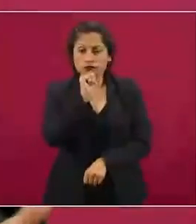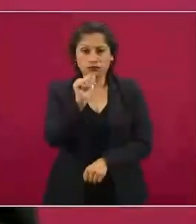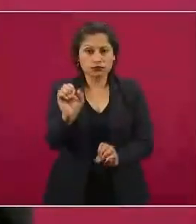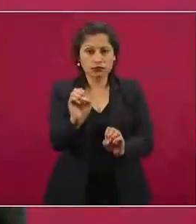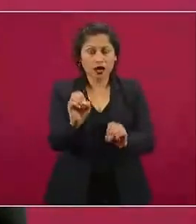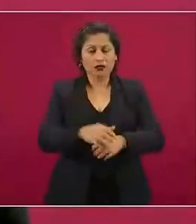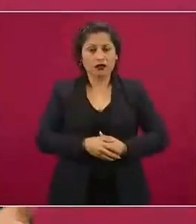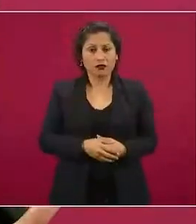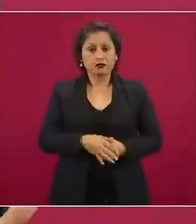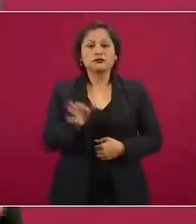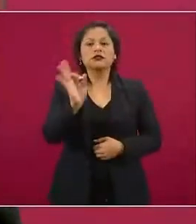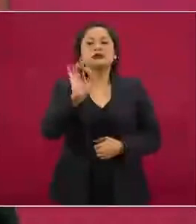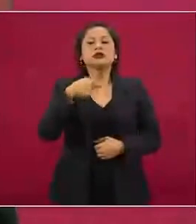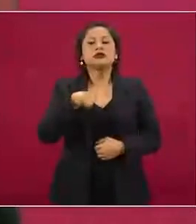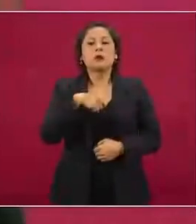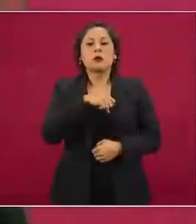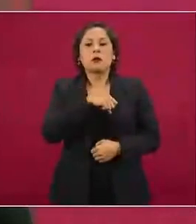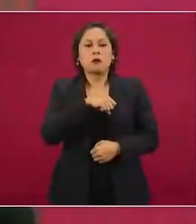nos debería dar vergüenza,